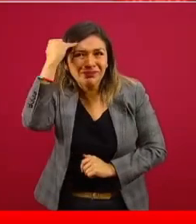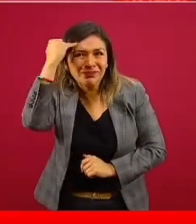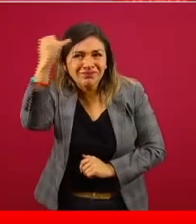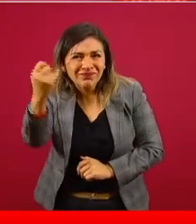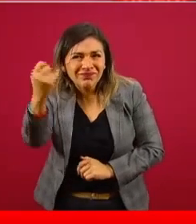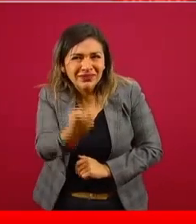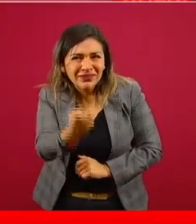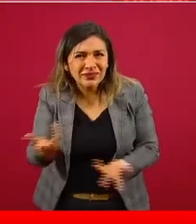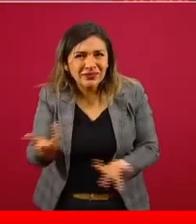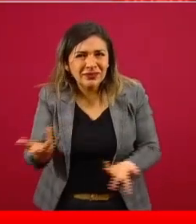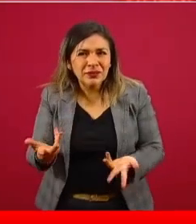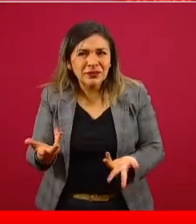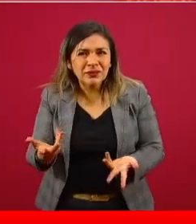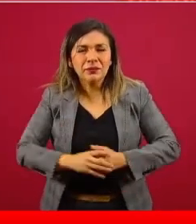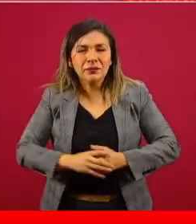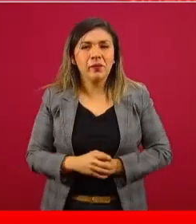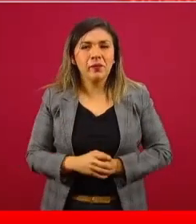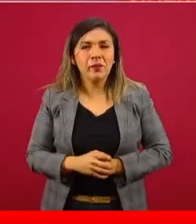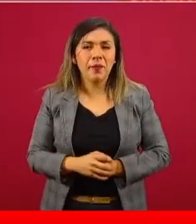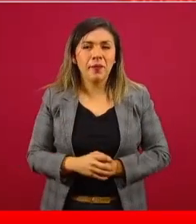Imagínense,